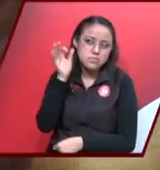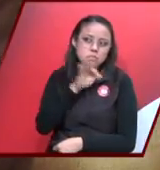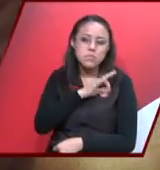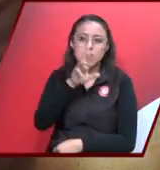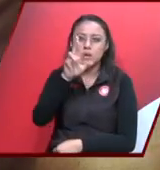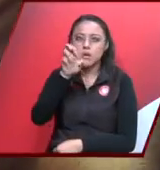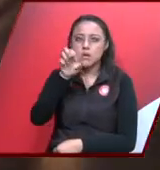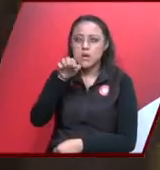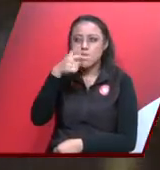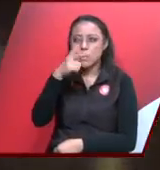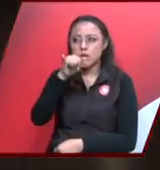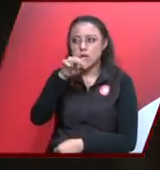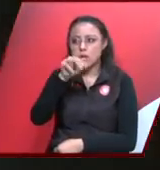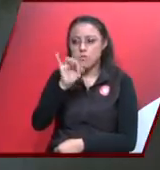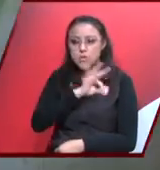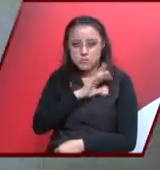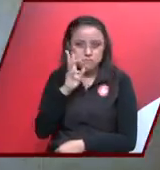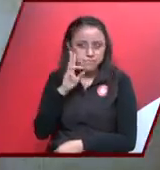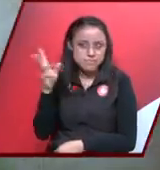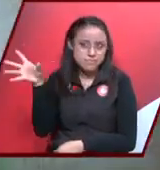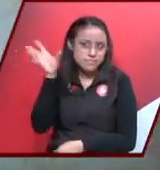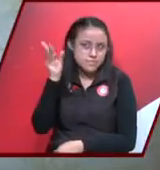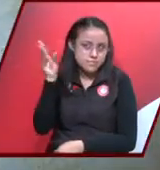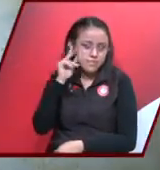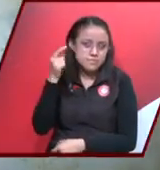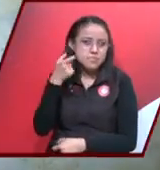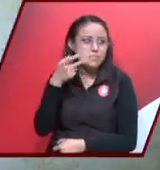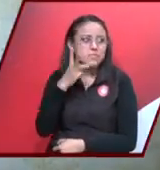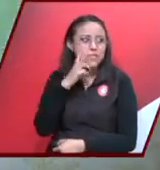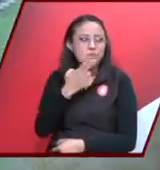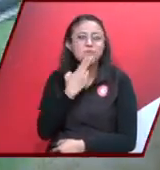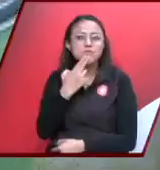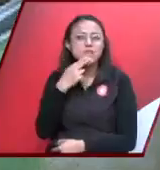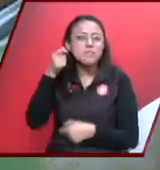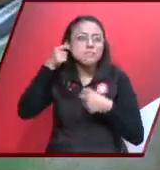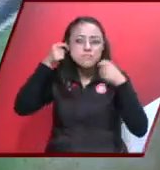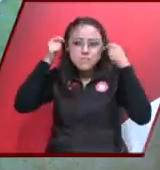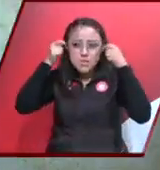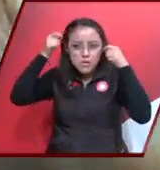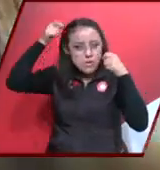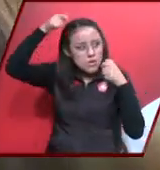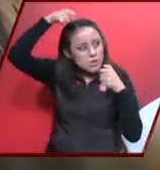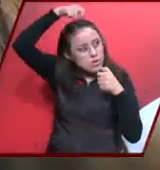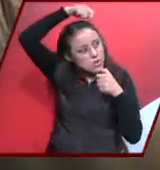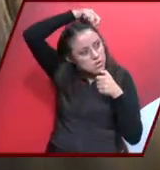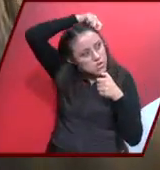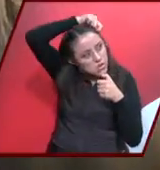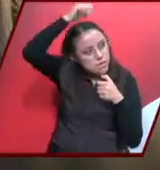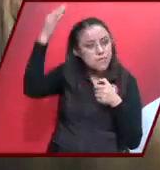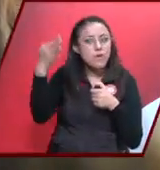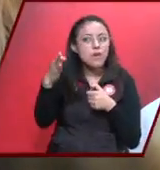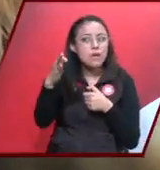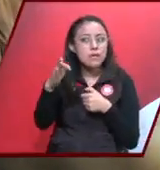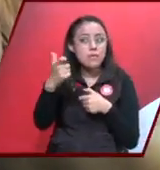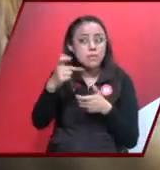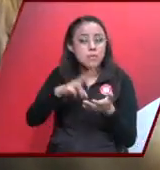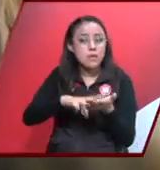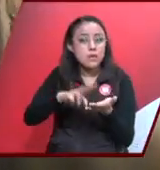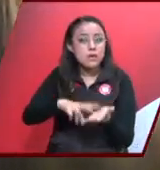Regina a que escuche más. Se refiere a una diadema auditiva ósea, cuyo costo en Durango era hasta febrero del año pasado